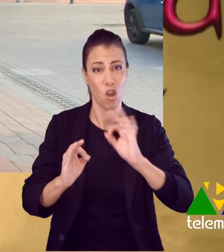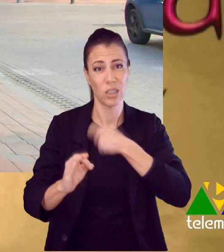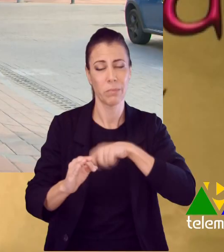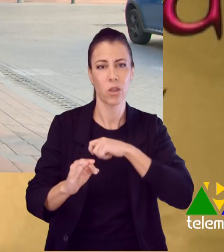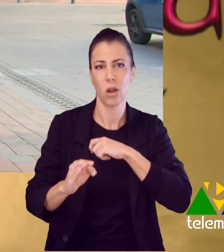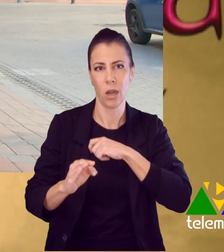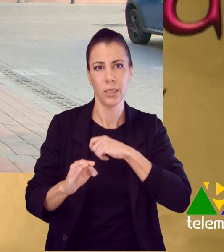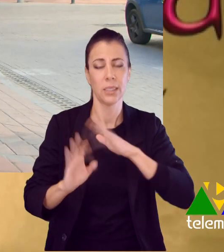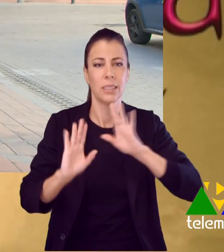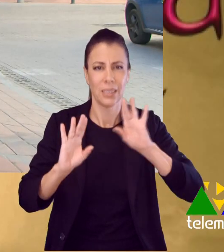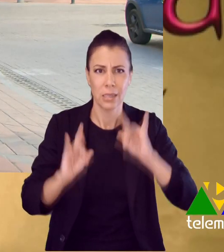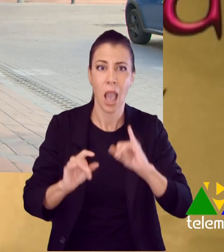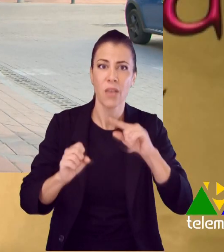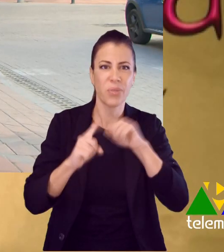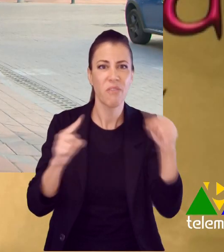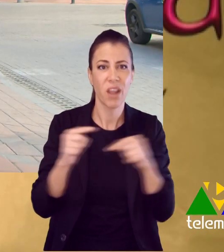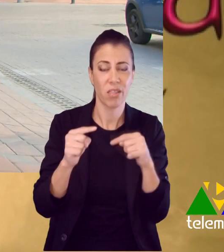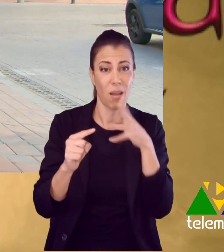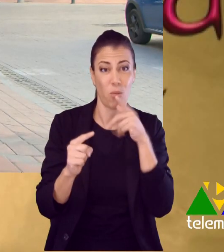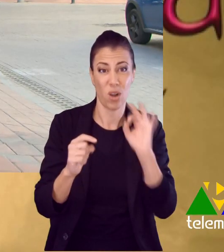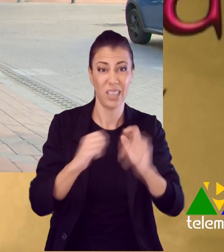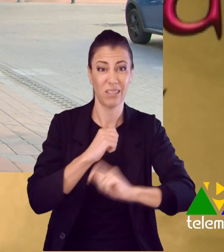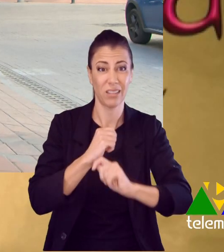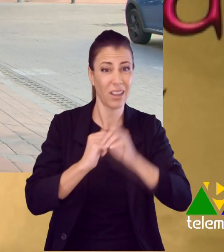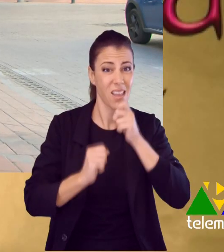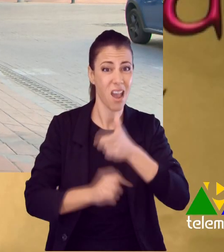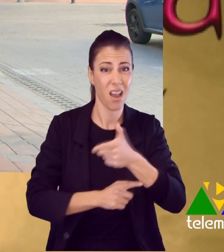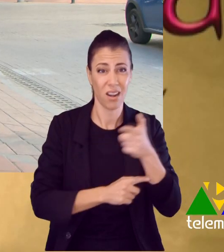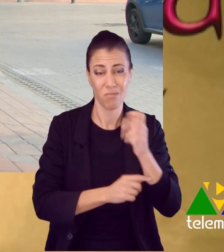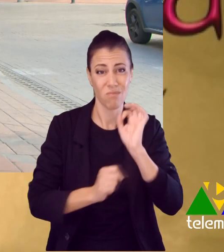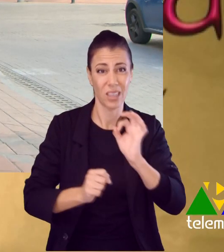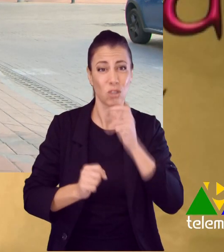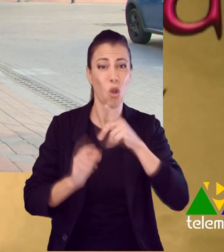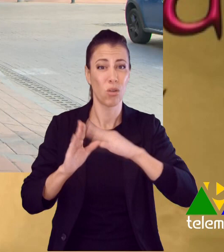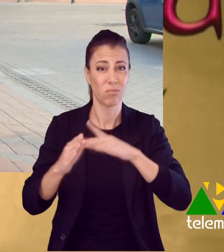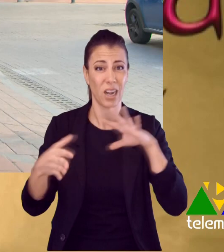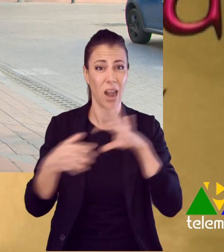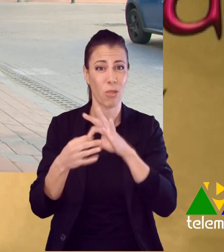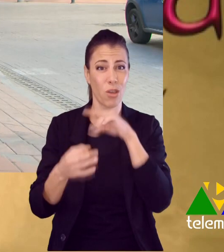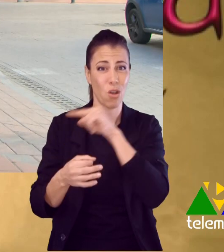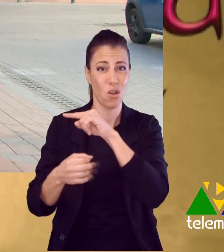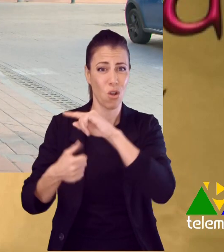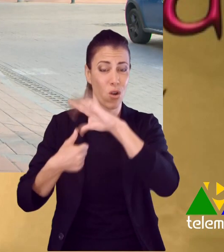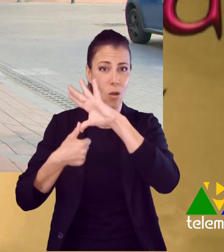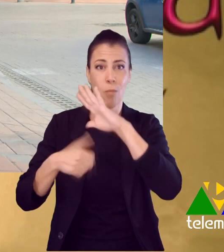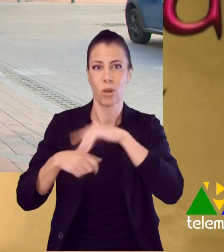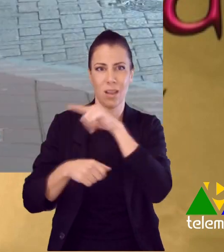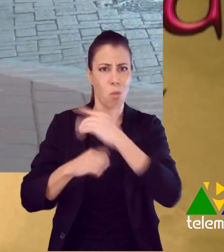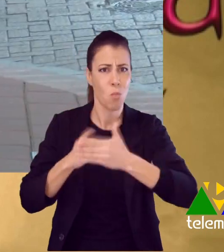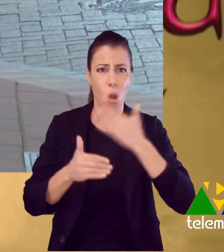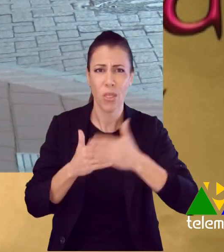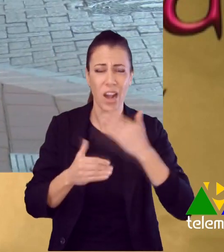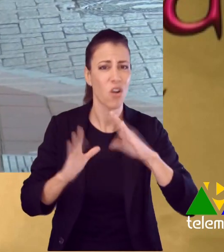la diferencia armamentística que tenían con la flota norteamericana, la flota norteamericana era modernísima, con barcos